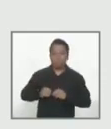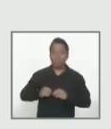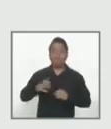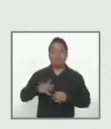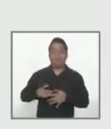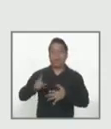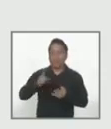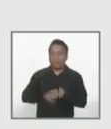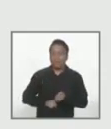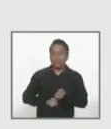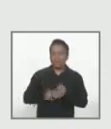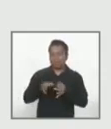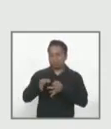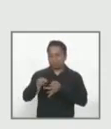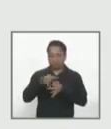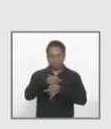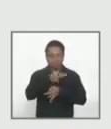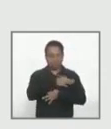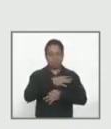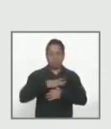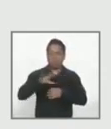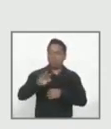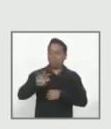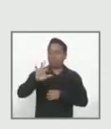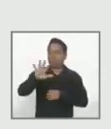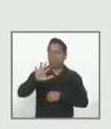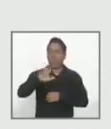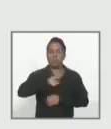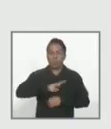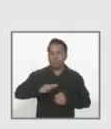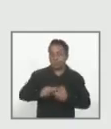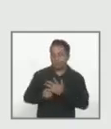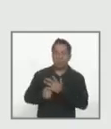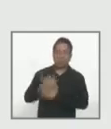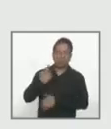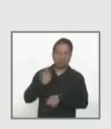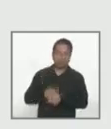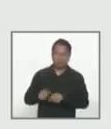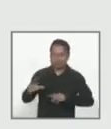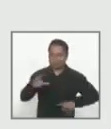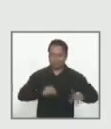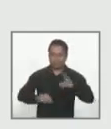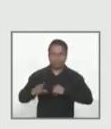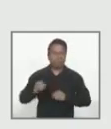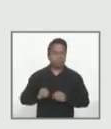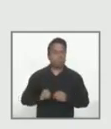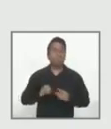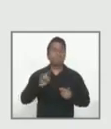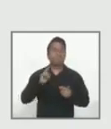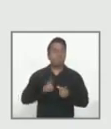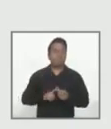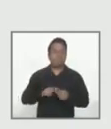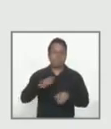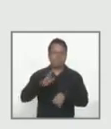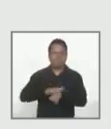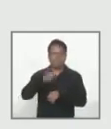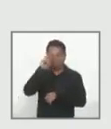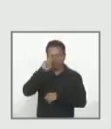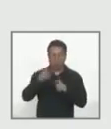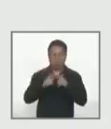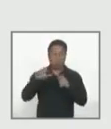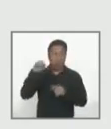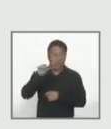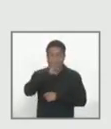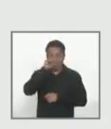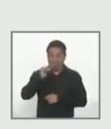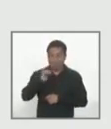en 45 municipios que presentan casos nuevos, fundamentalmente en Oaxaca de Juárez,